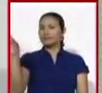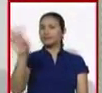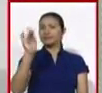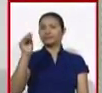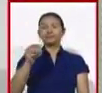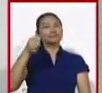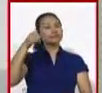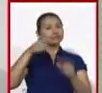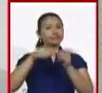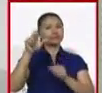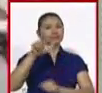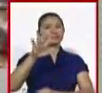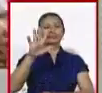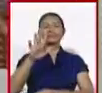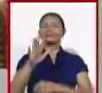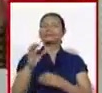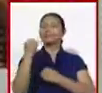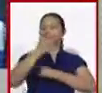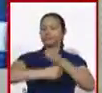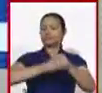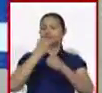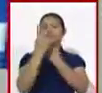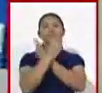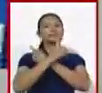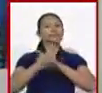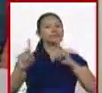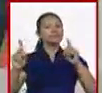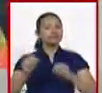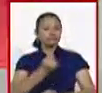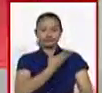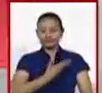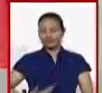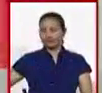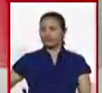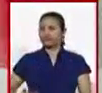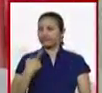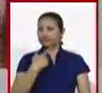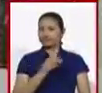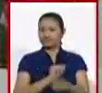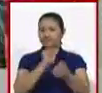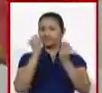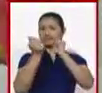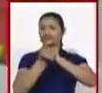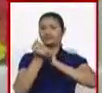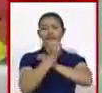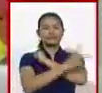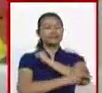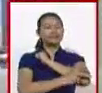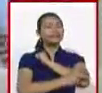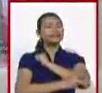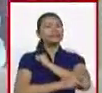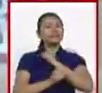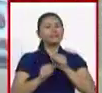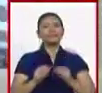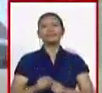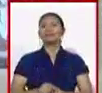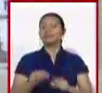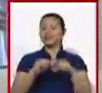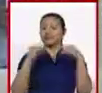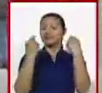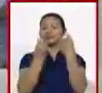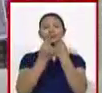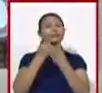Bolivia conmemora 35 años de democracia. El presidente del Estado destacó los cambios en el país. Plataformas